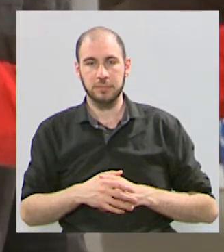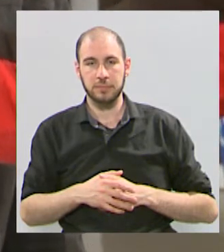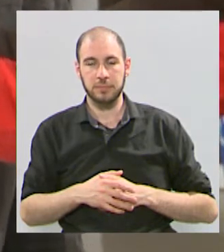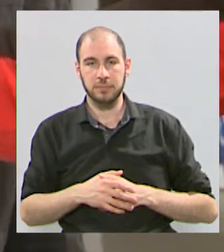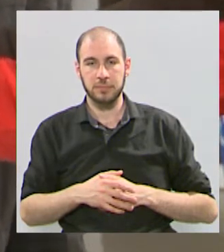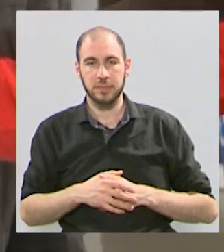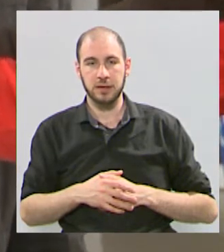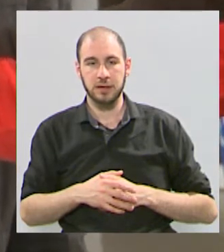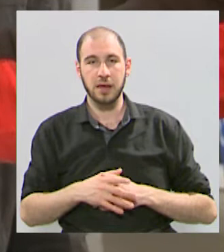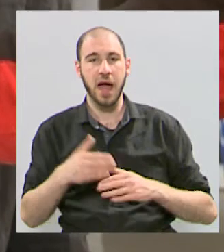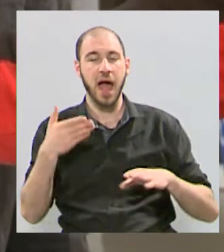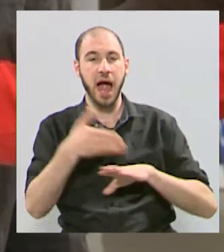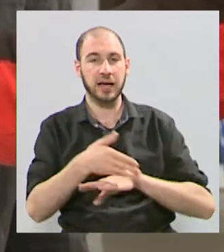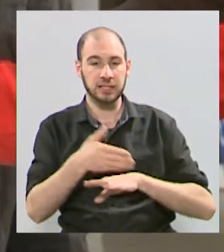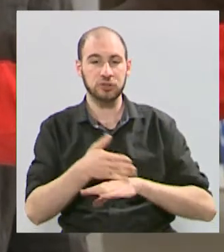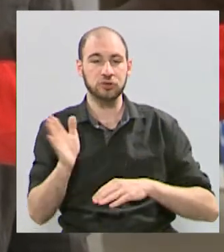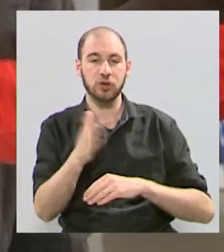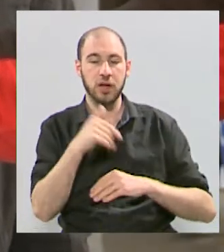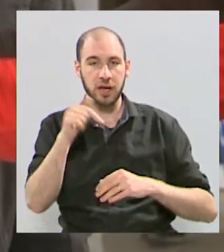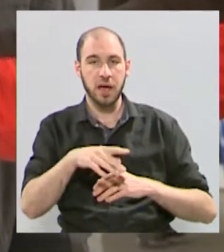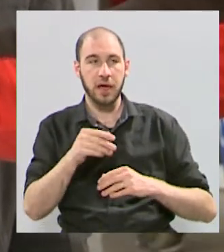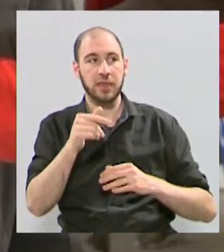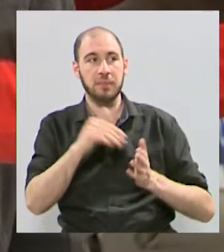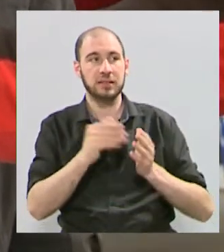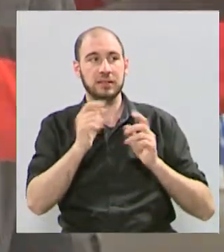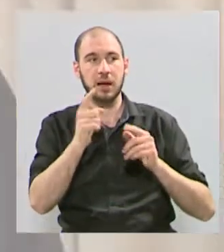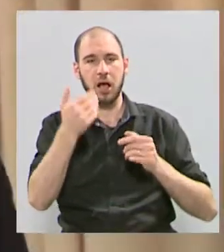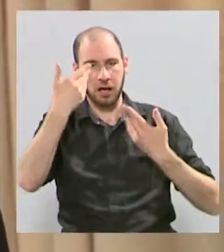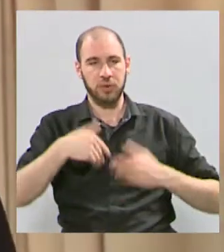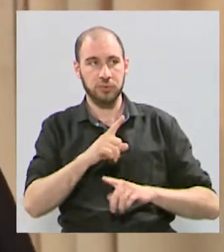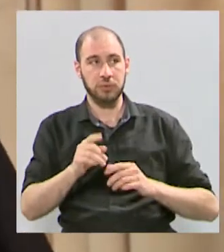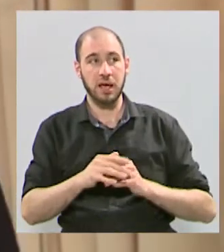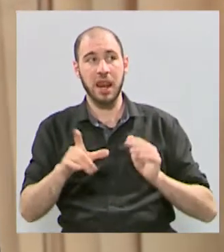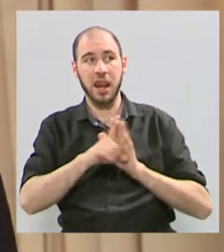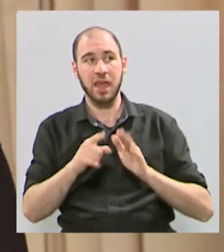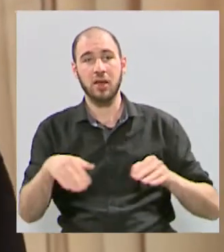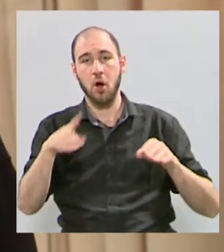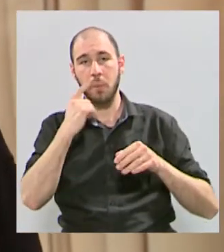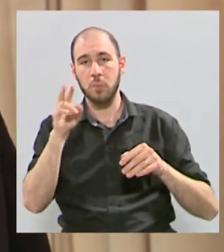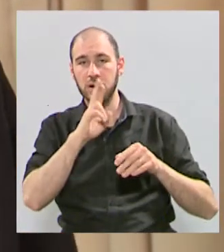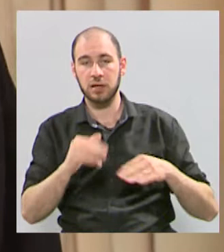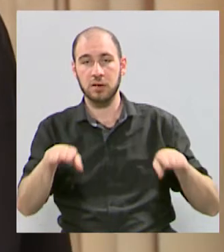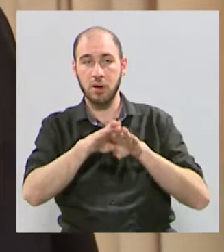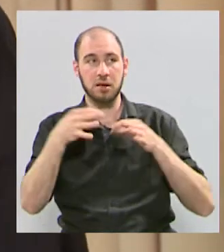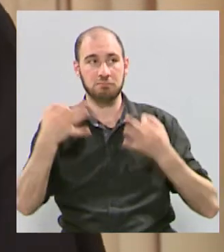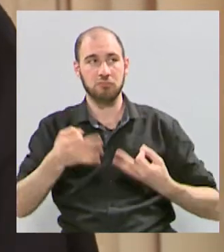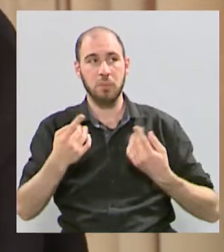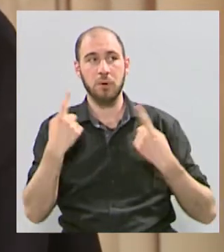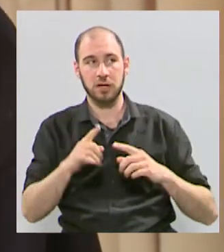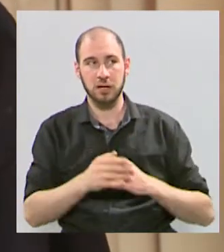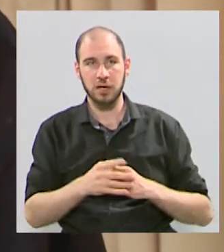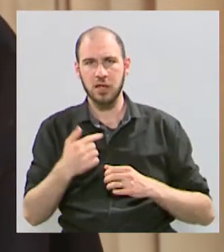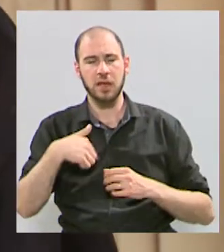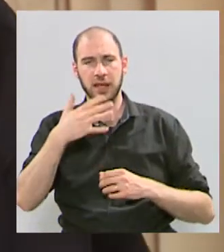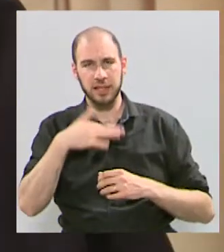pero que el acceso a toda participación debe ser meritoria y no por cuestión de condición. Bueno, a mí la ley de paridad de género me parece excelente, particularmente porque